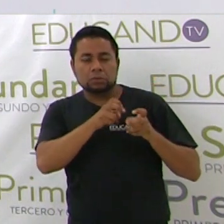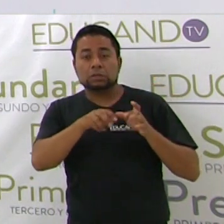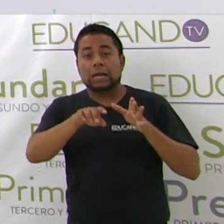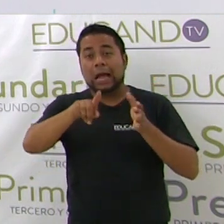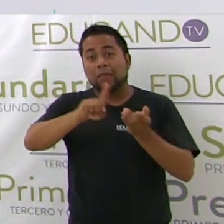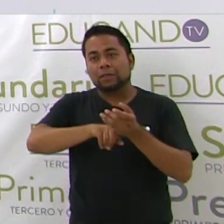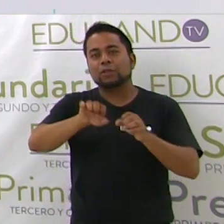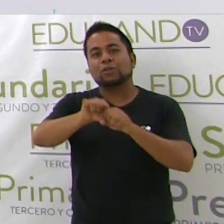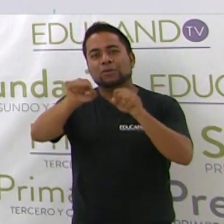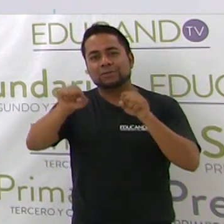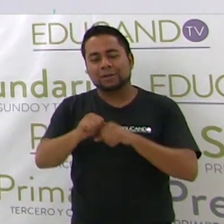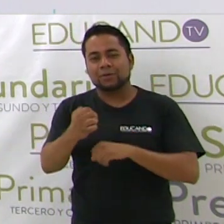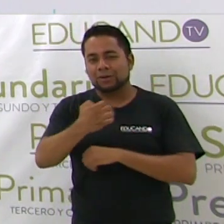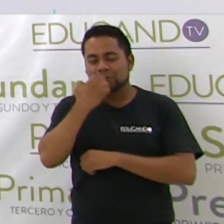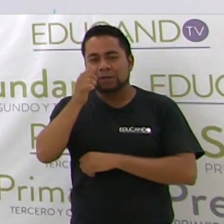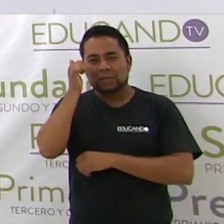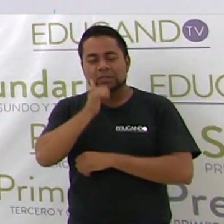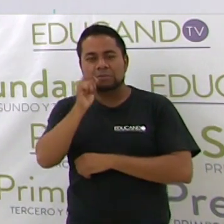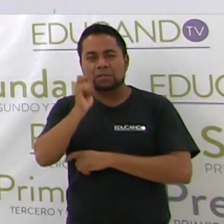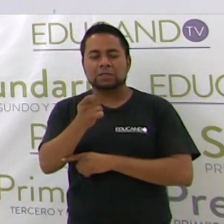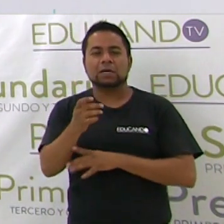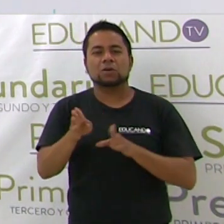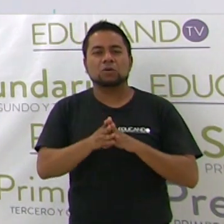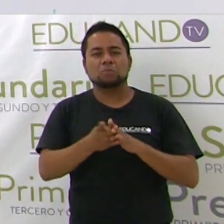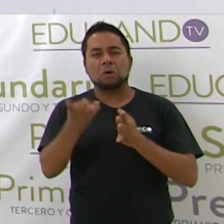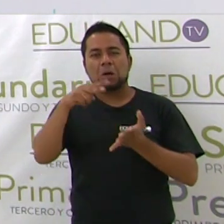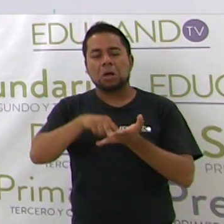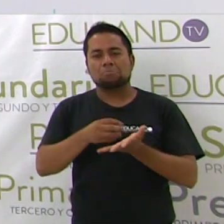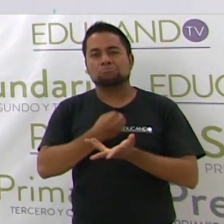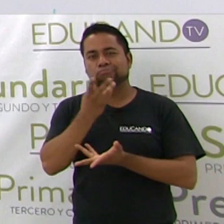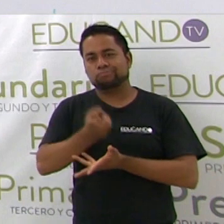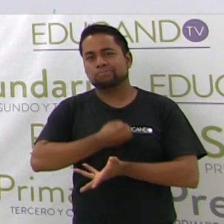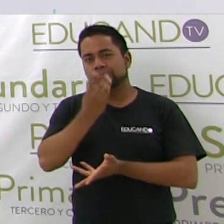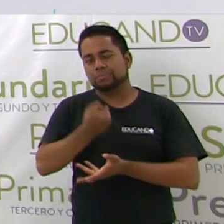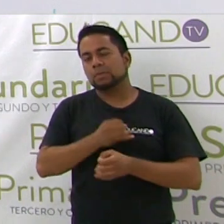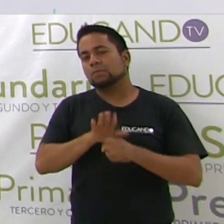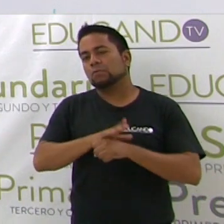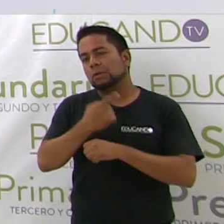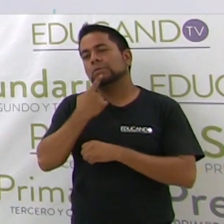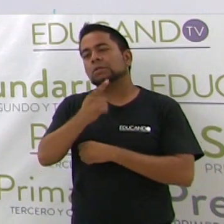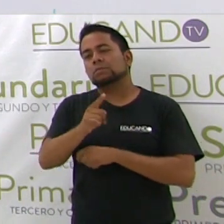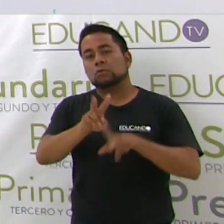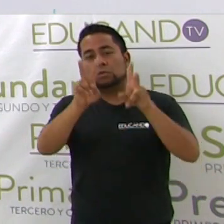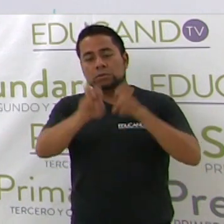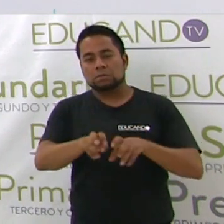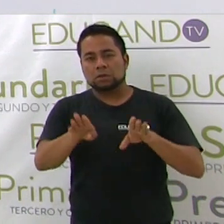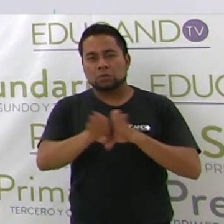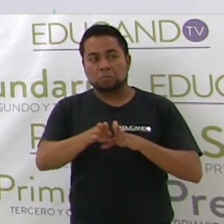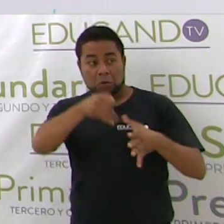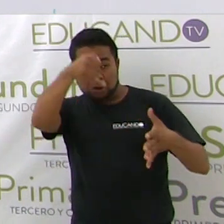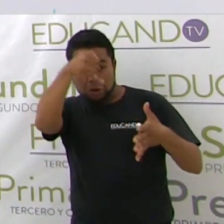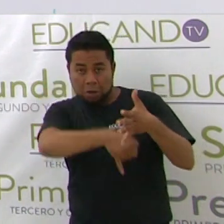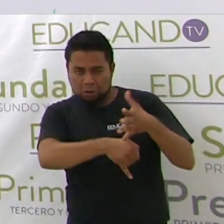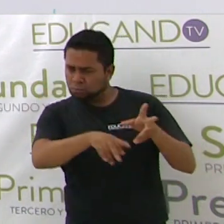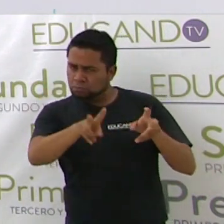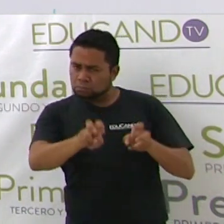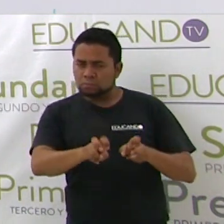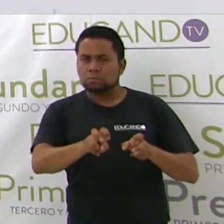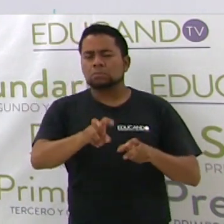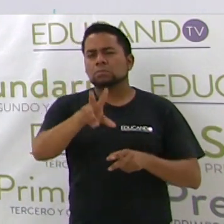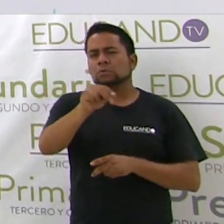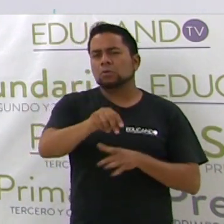escuelas casi siempre son exposiciones. ¿Por qué? Porque hablamos de temas sin conocerlos a profundidad. Podemos hacer